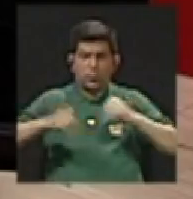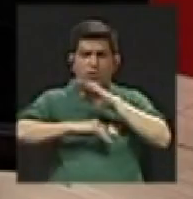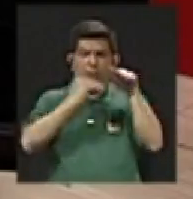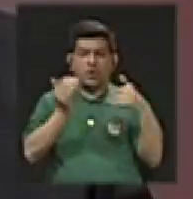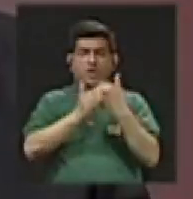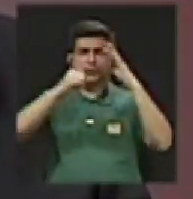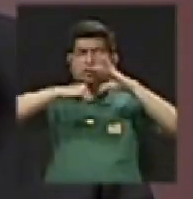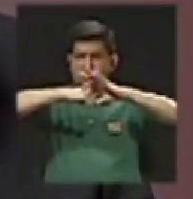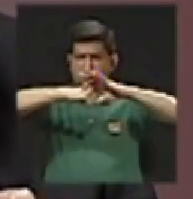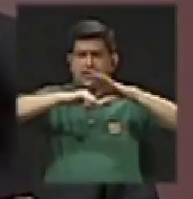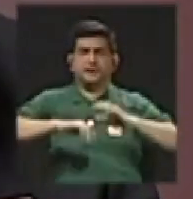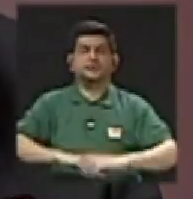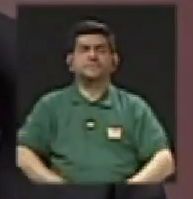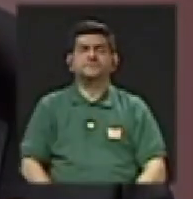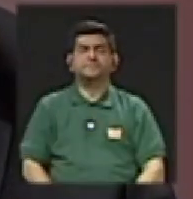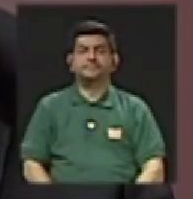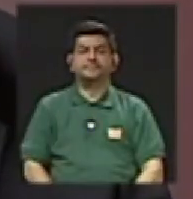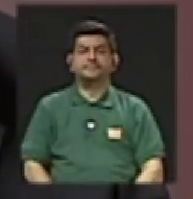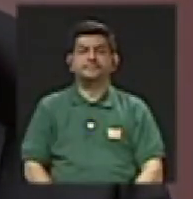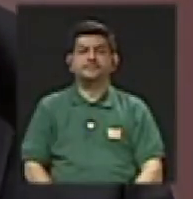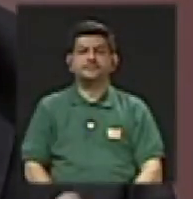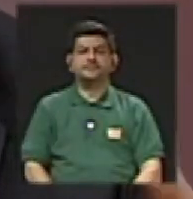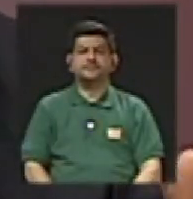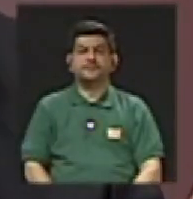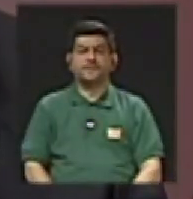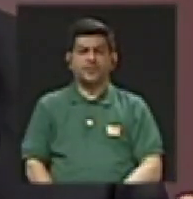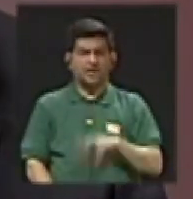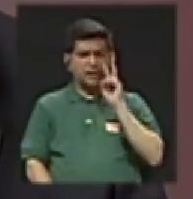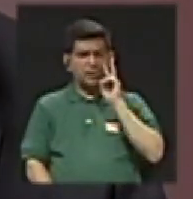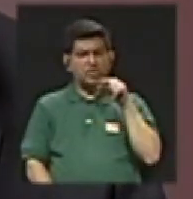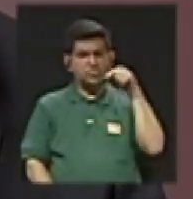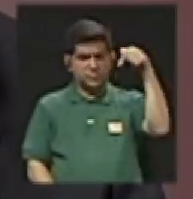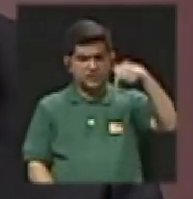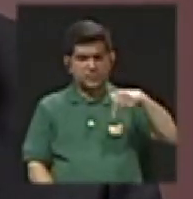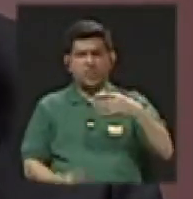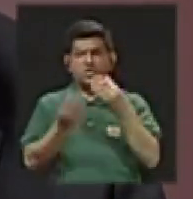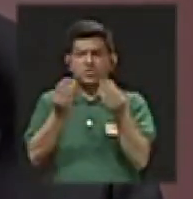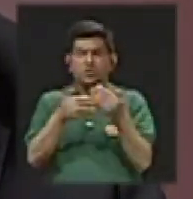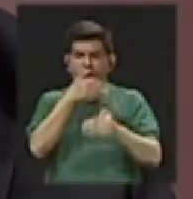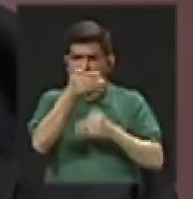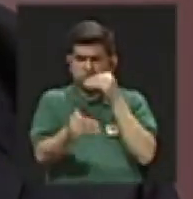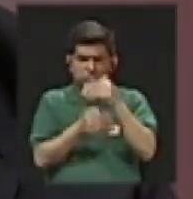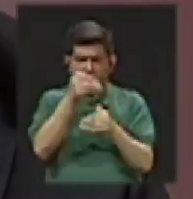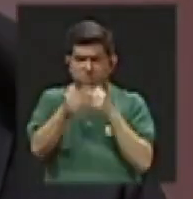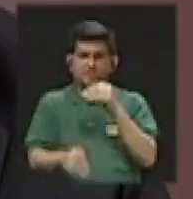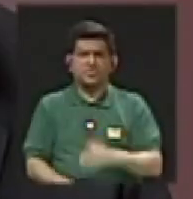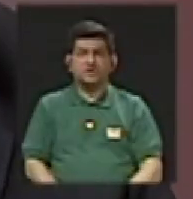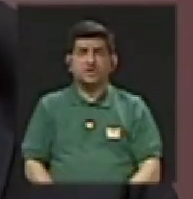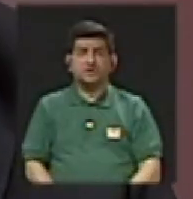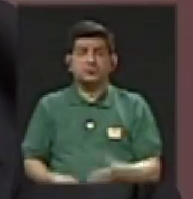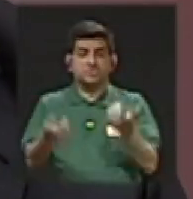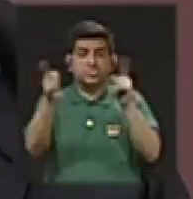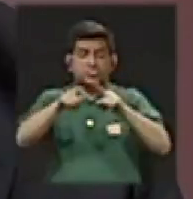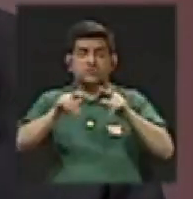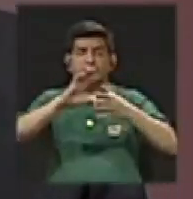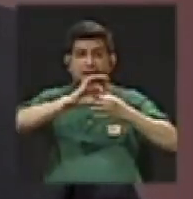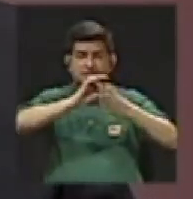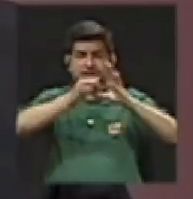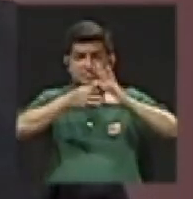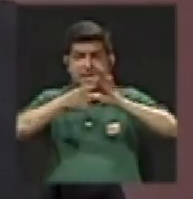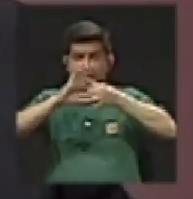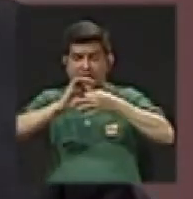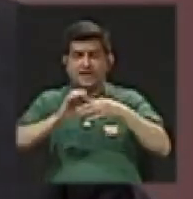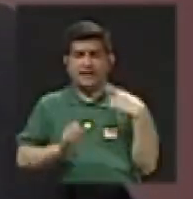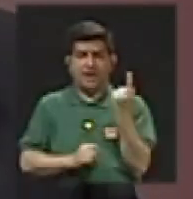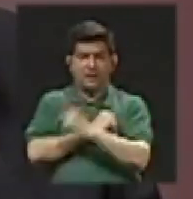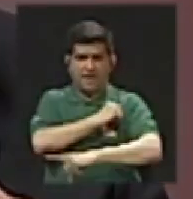planeta. Entonces, lo que se observa hoy es que muchos de estos procesos se dan realmente en cadenas, donde cada